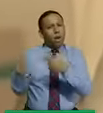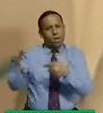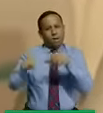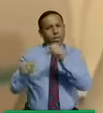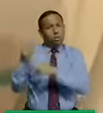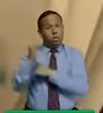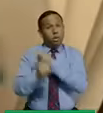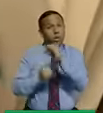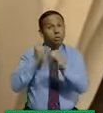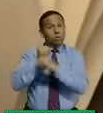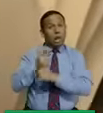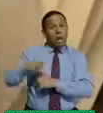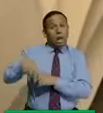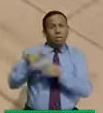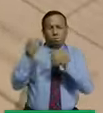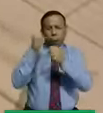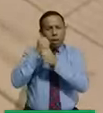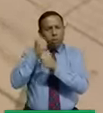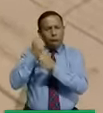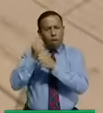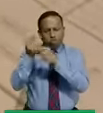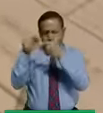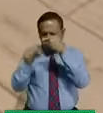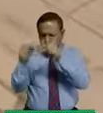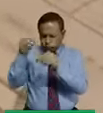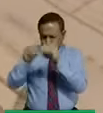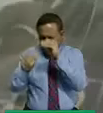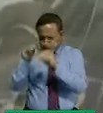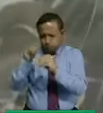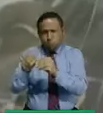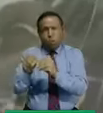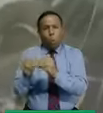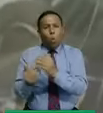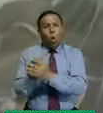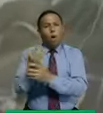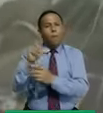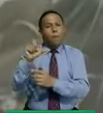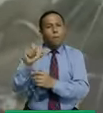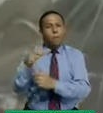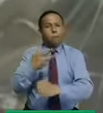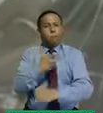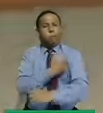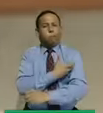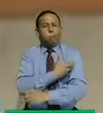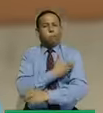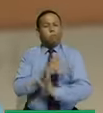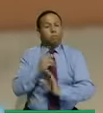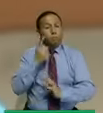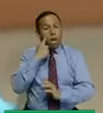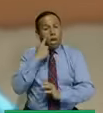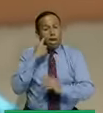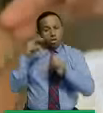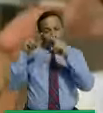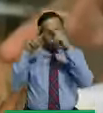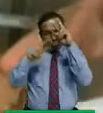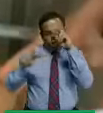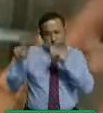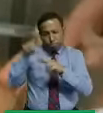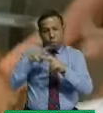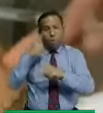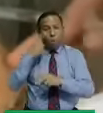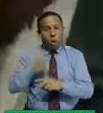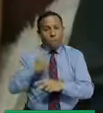están desarrollando una vacuna. Asimismo, se verifica la eficacia y seguridad del medicamento, con estudios que se realizan en